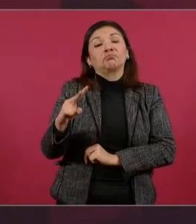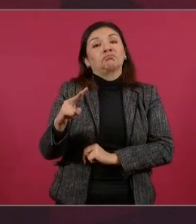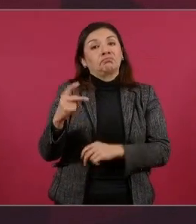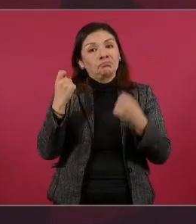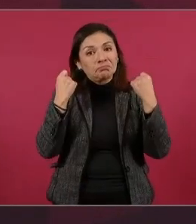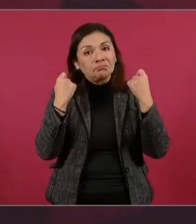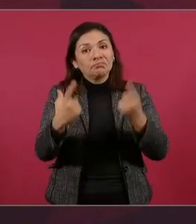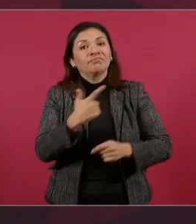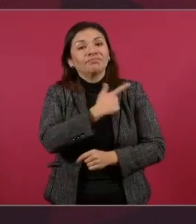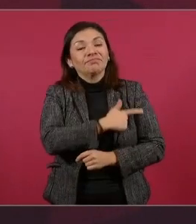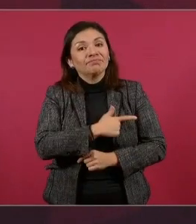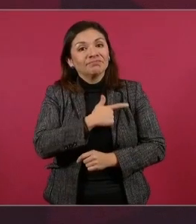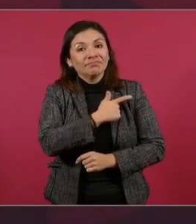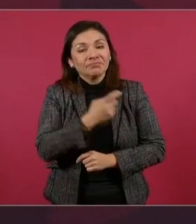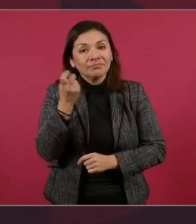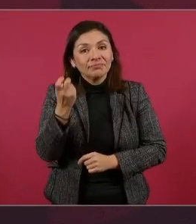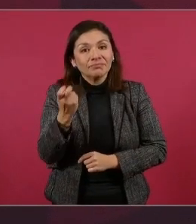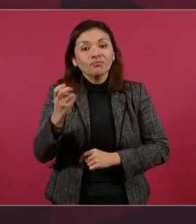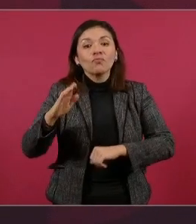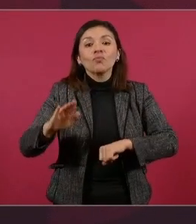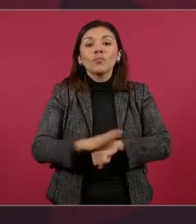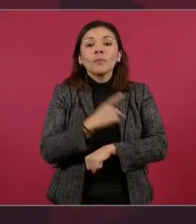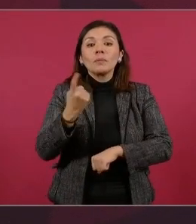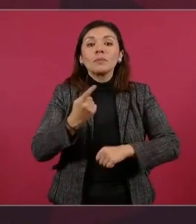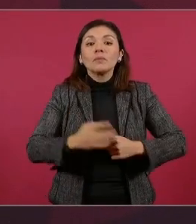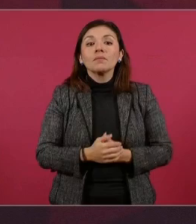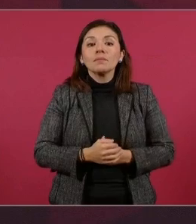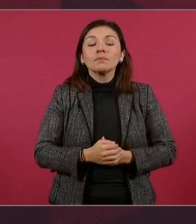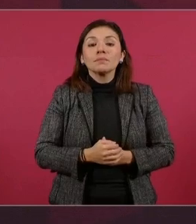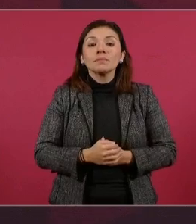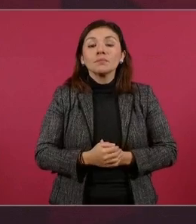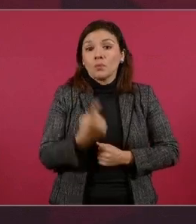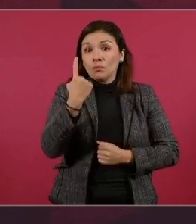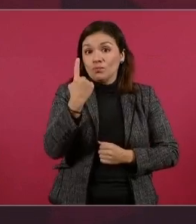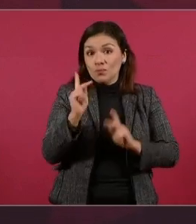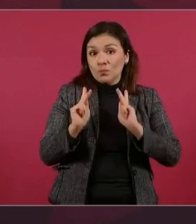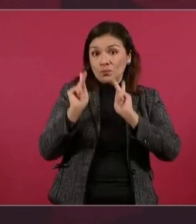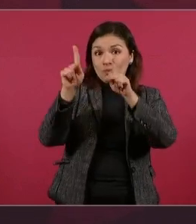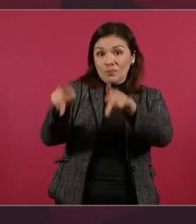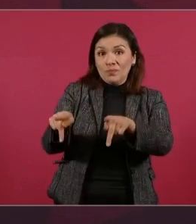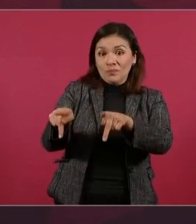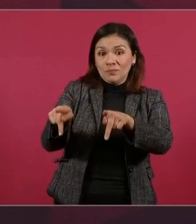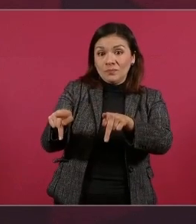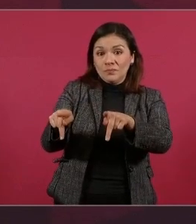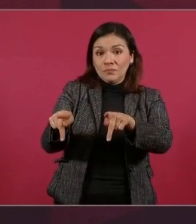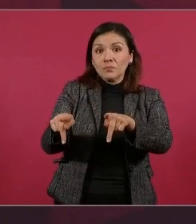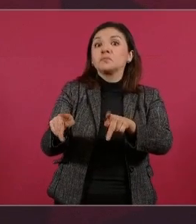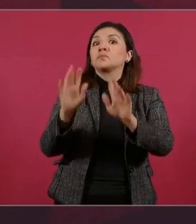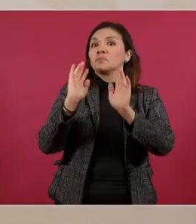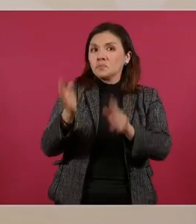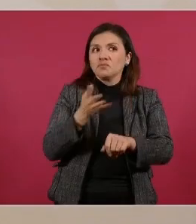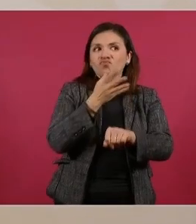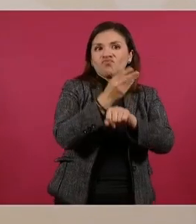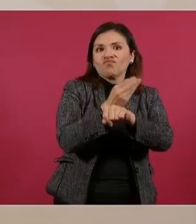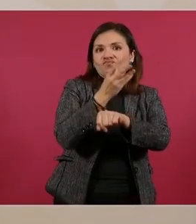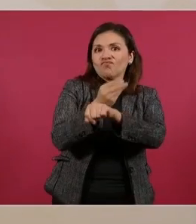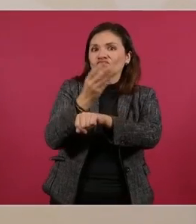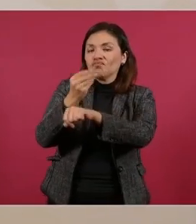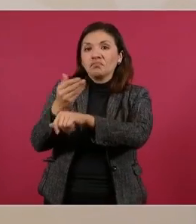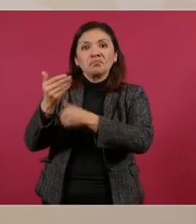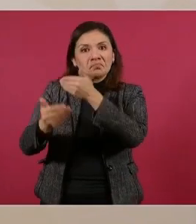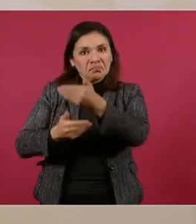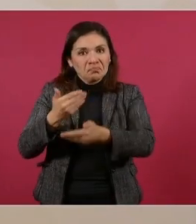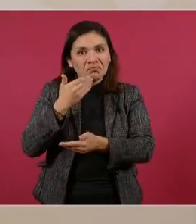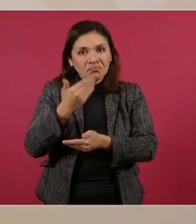gusto porque uno de los puentes ve va avanzado